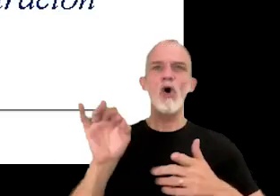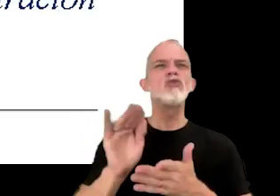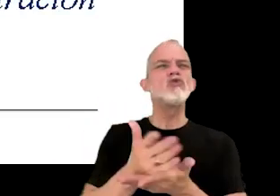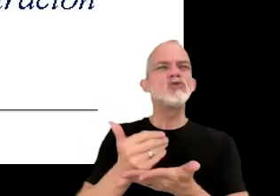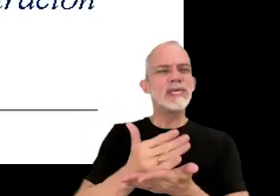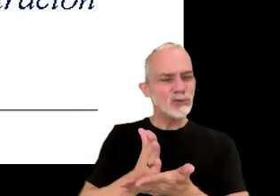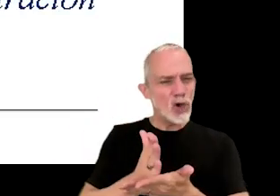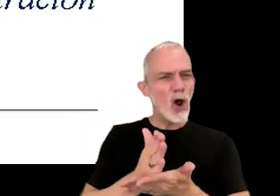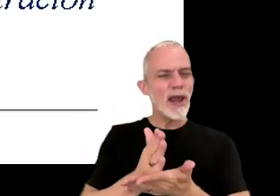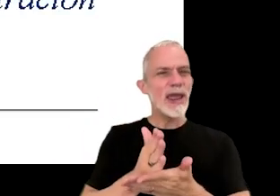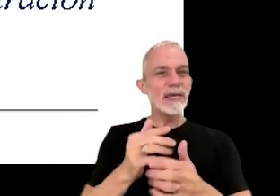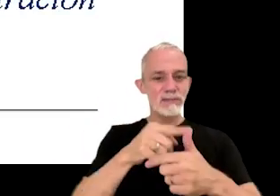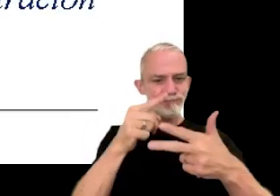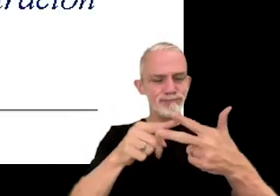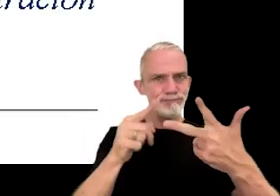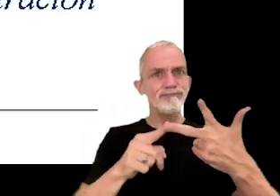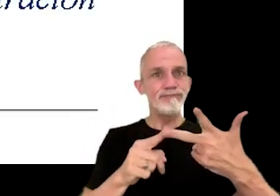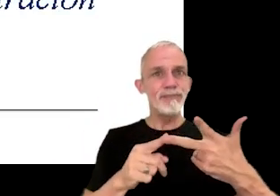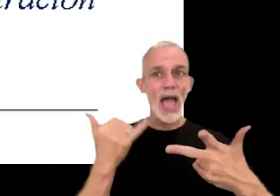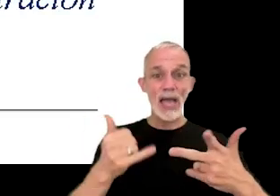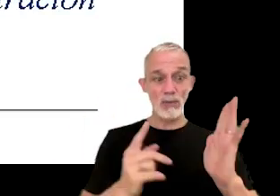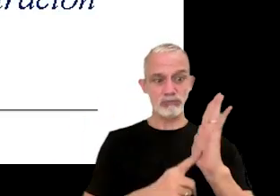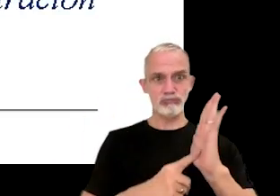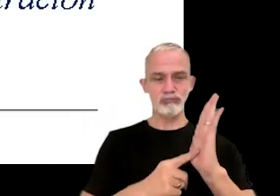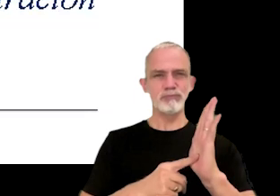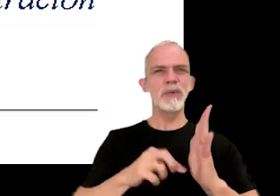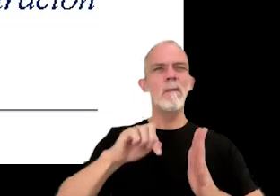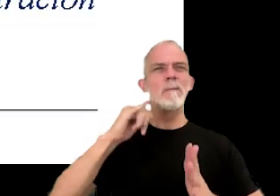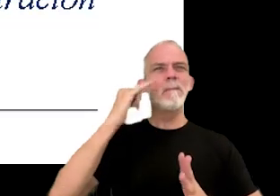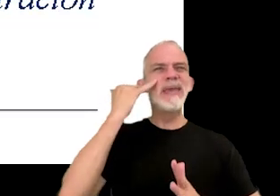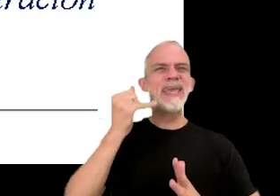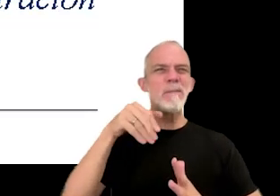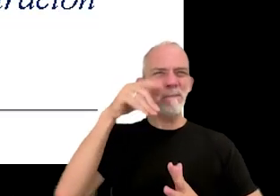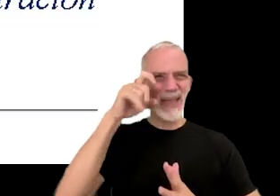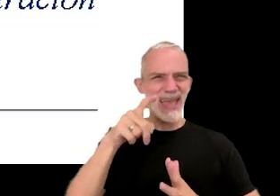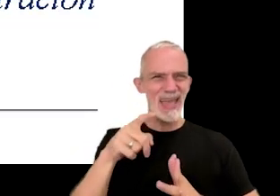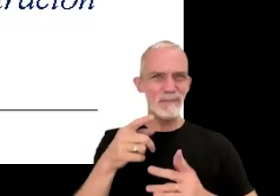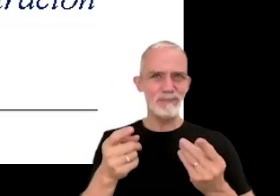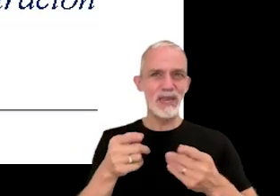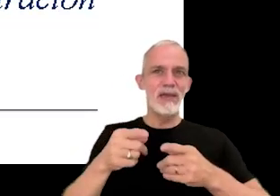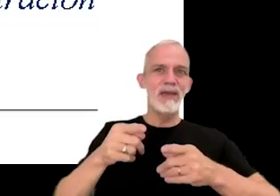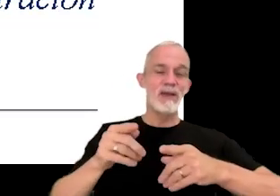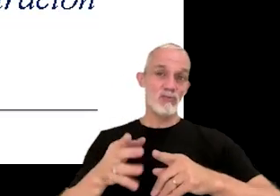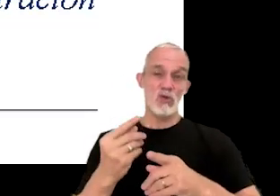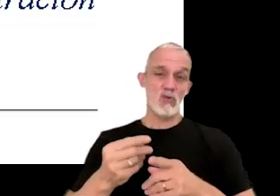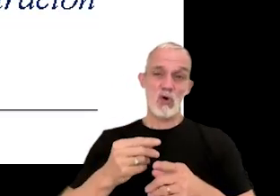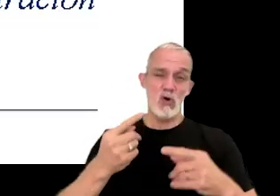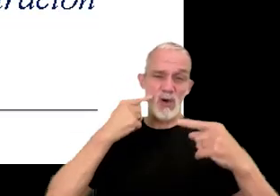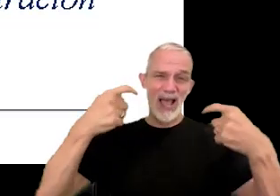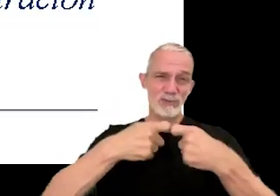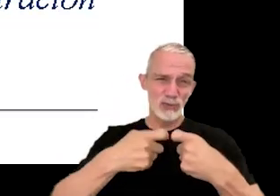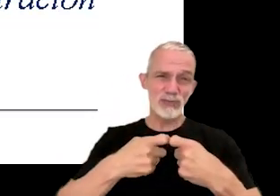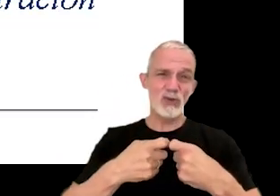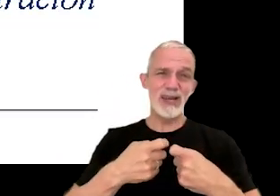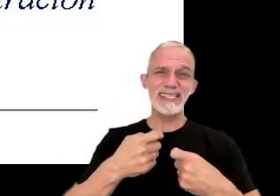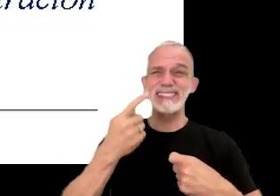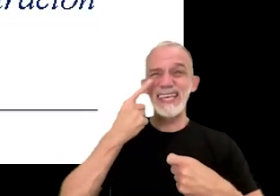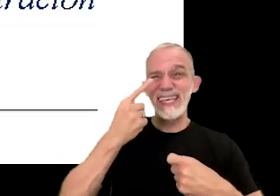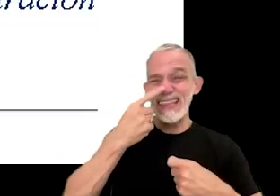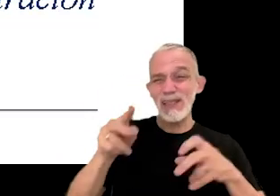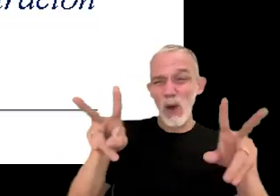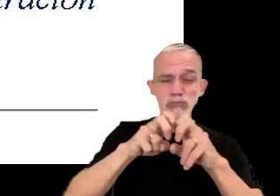indivisas que caractericen como pequeño contribuyente, entidades sin fines de lucro y personal